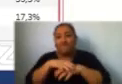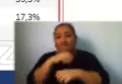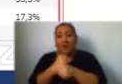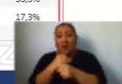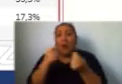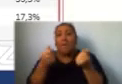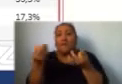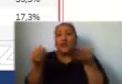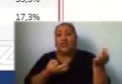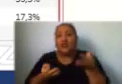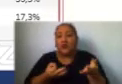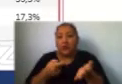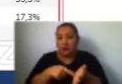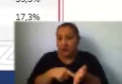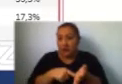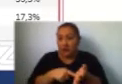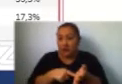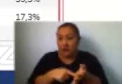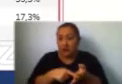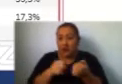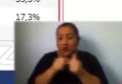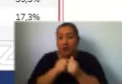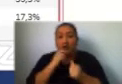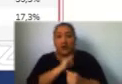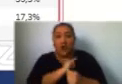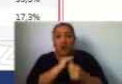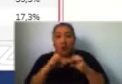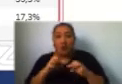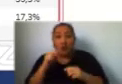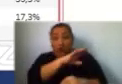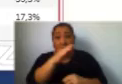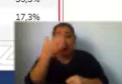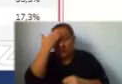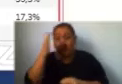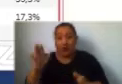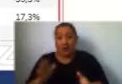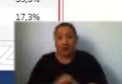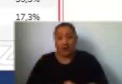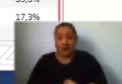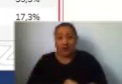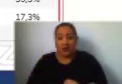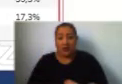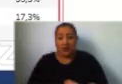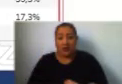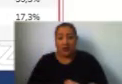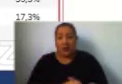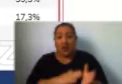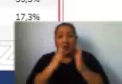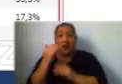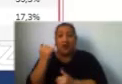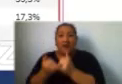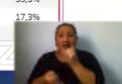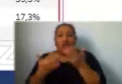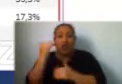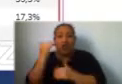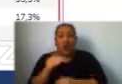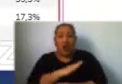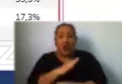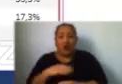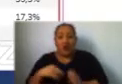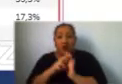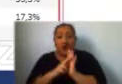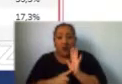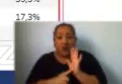en la ejecución de los recursos públicos, como ustedes pueden ver en la parte final, en donde es el gobierno regional la unidad